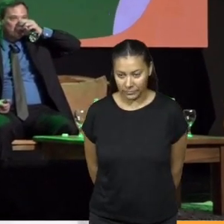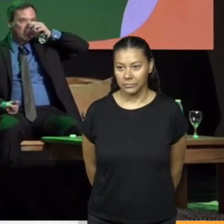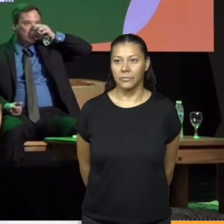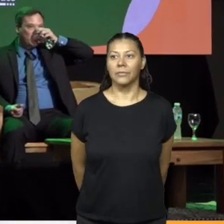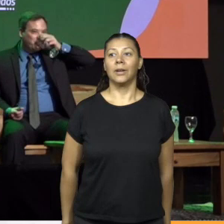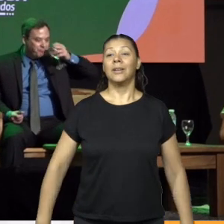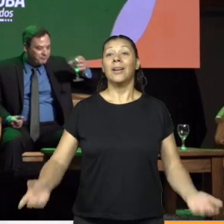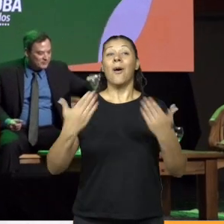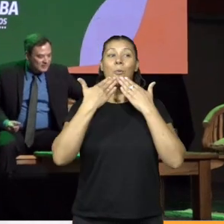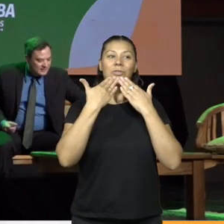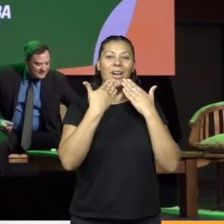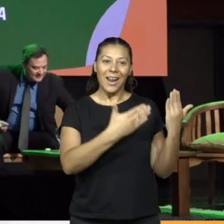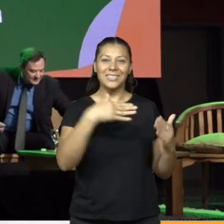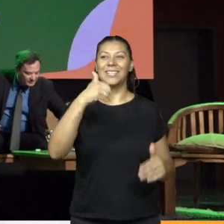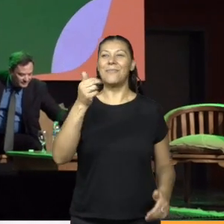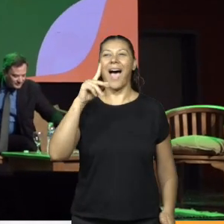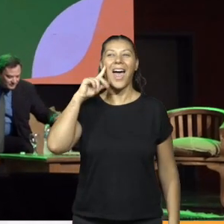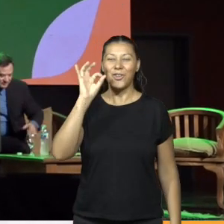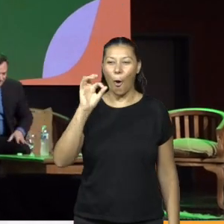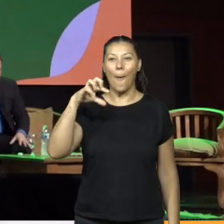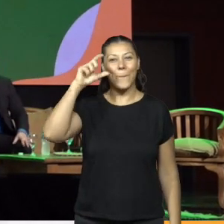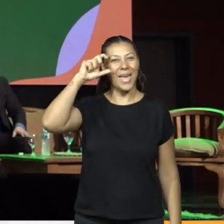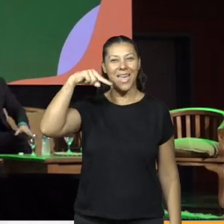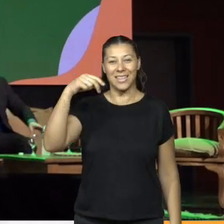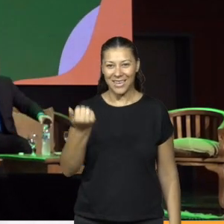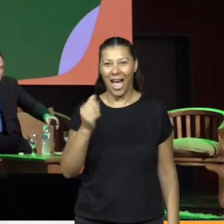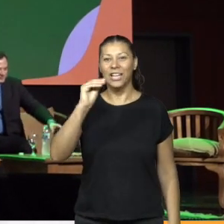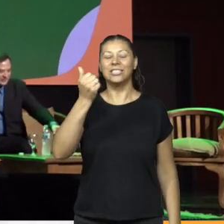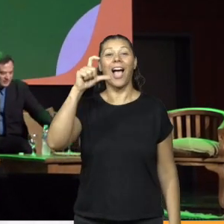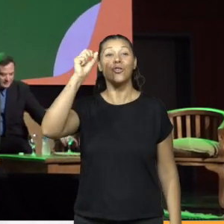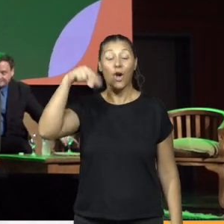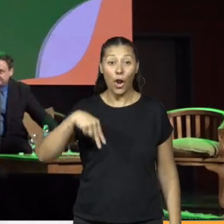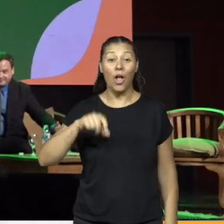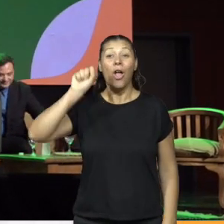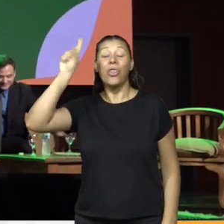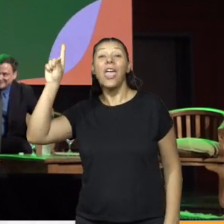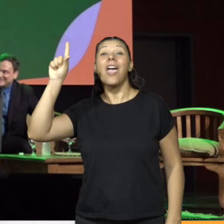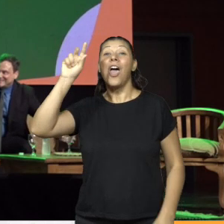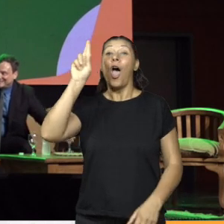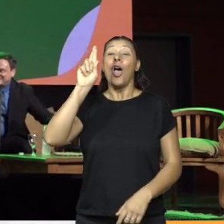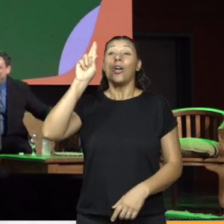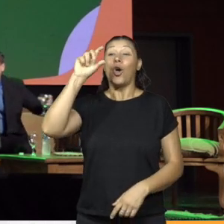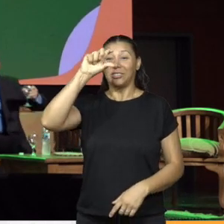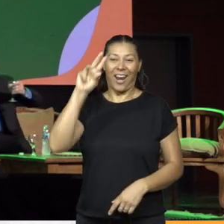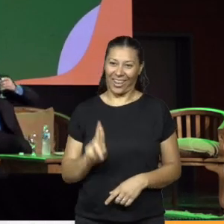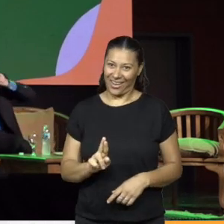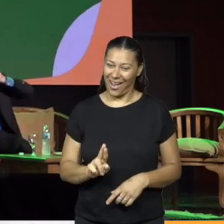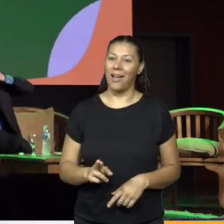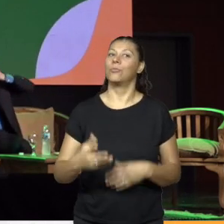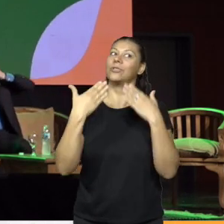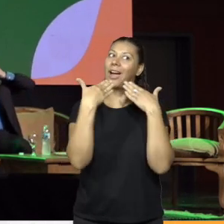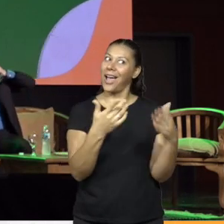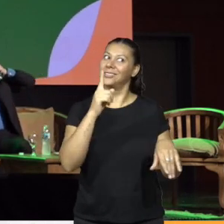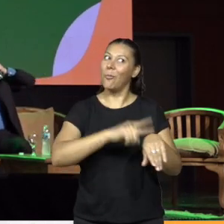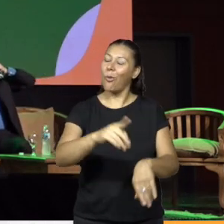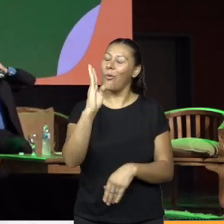Muchas gracias, Mario Peña Chacón, desde San José de Costa Rica. Gracias también por la puntualidad, así podemos continuar con